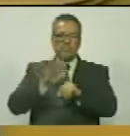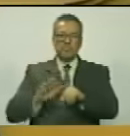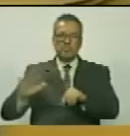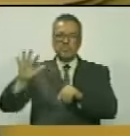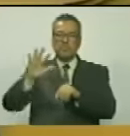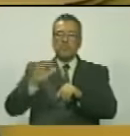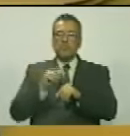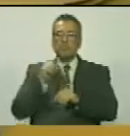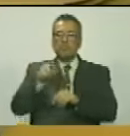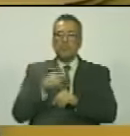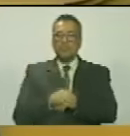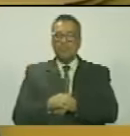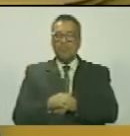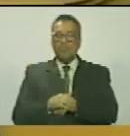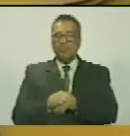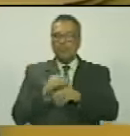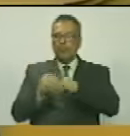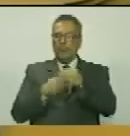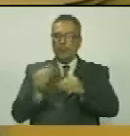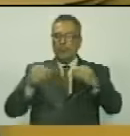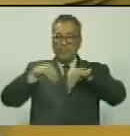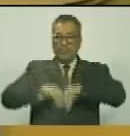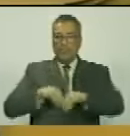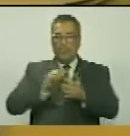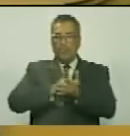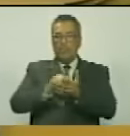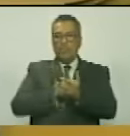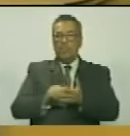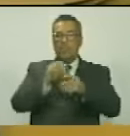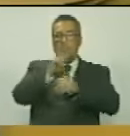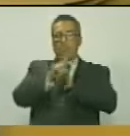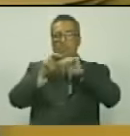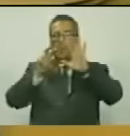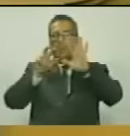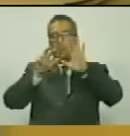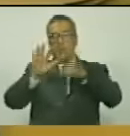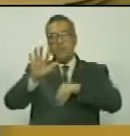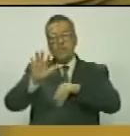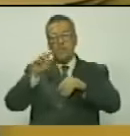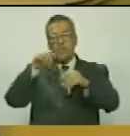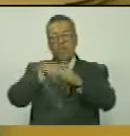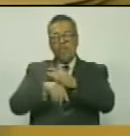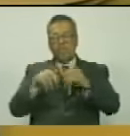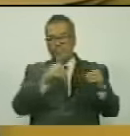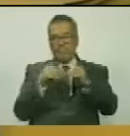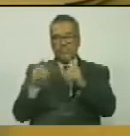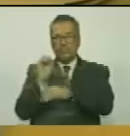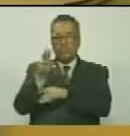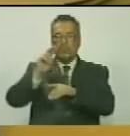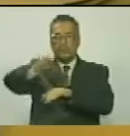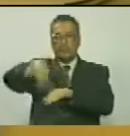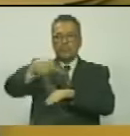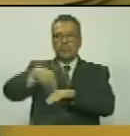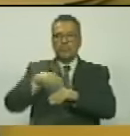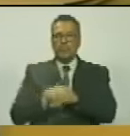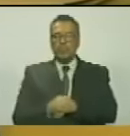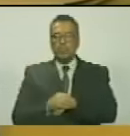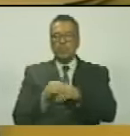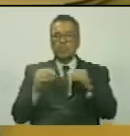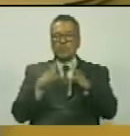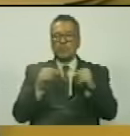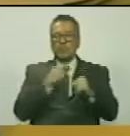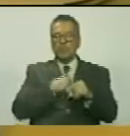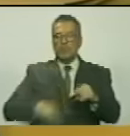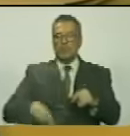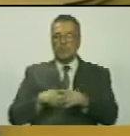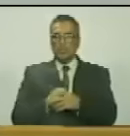Bolivariana de Venezuela, en concordancia con el artículo 25 del Reglamento Interior y de Debates de la Asamblea Nacional. Es